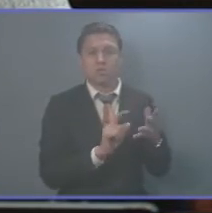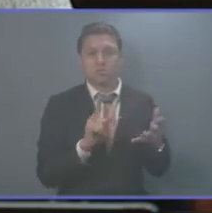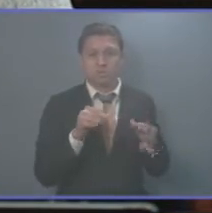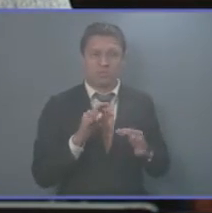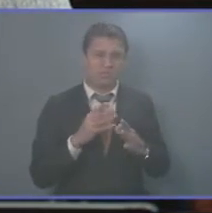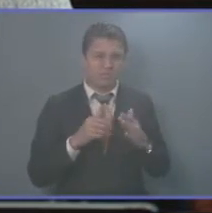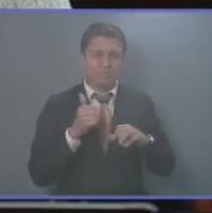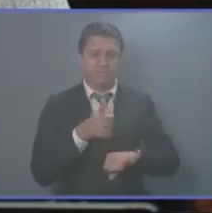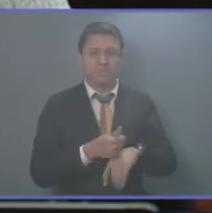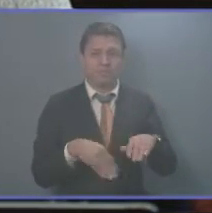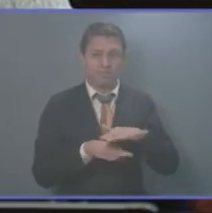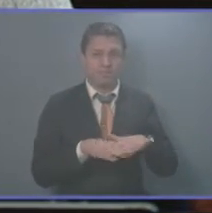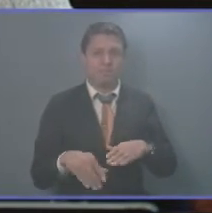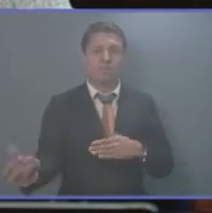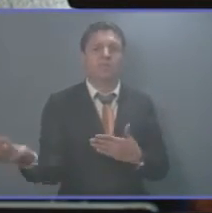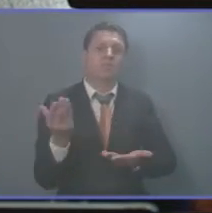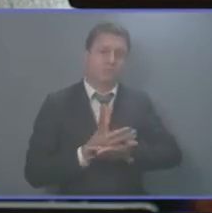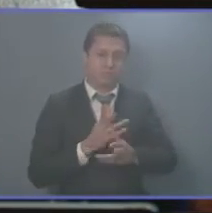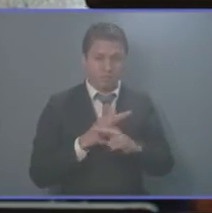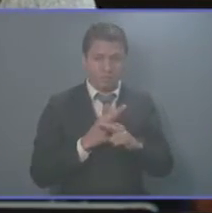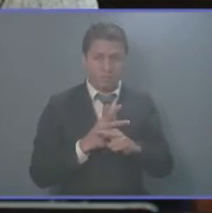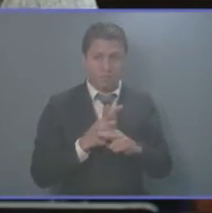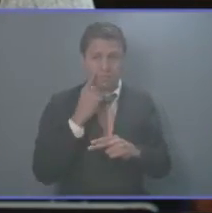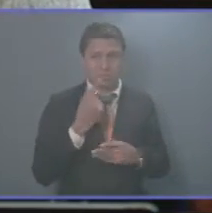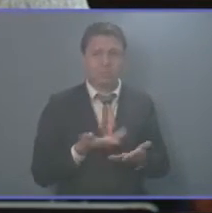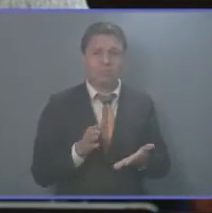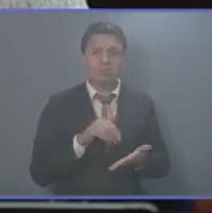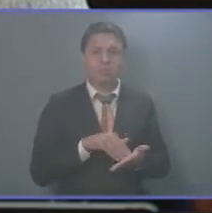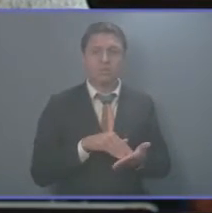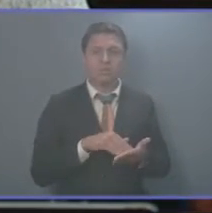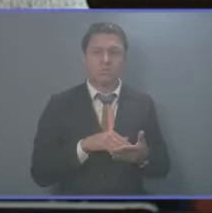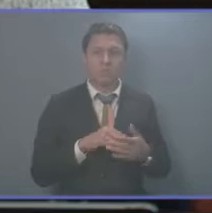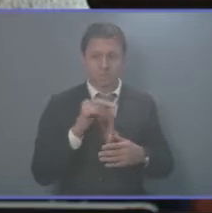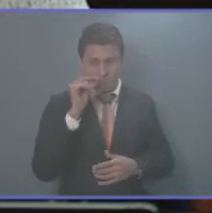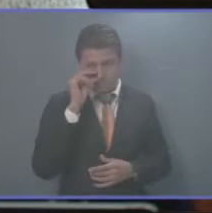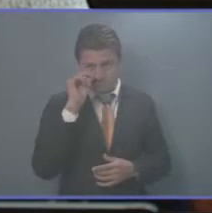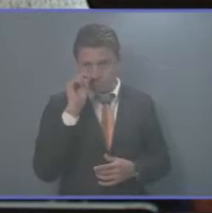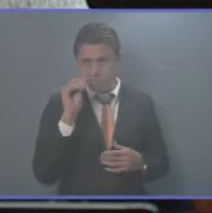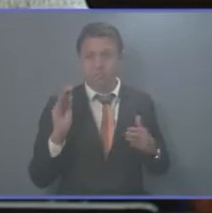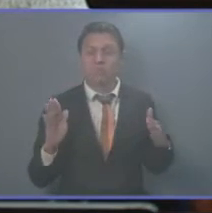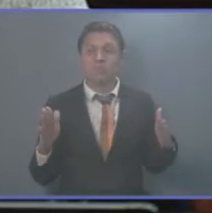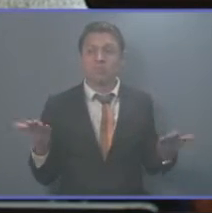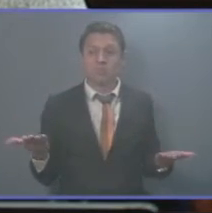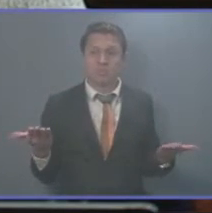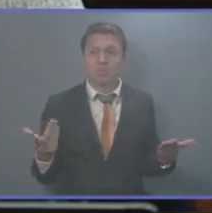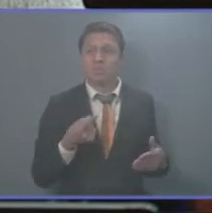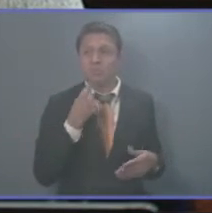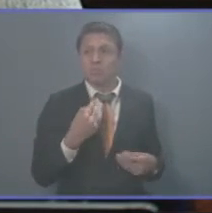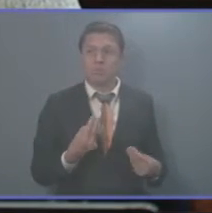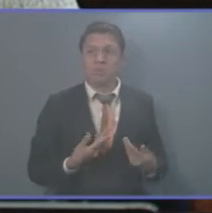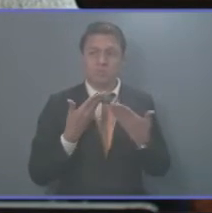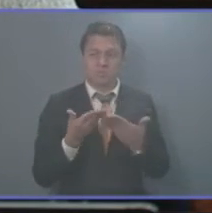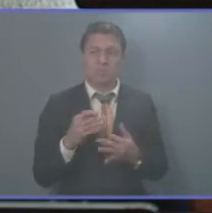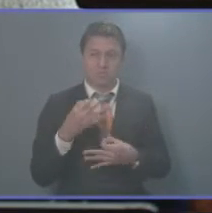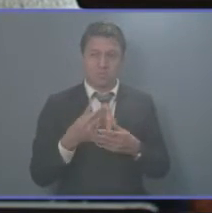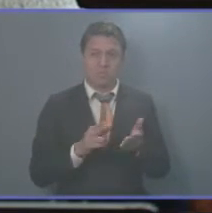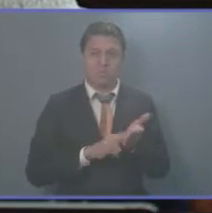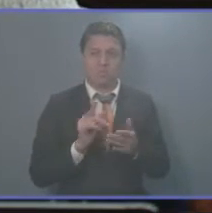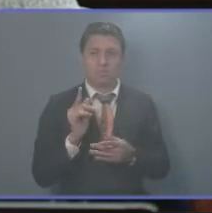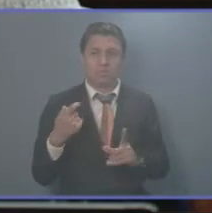esencialmente reformando, valga la redundancia, es que quien ofrece un